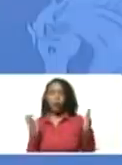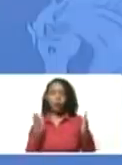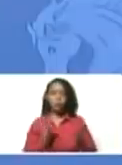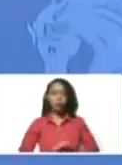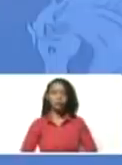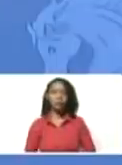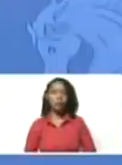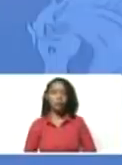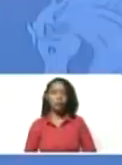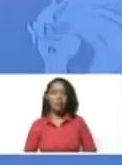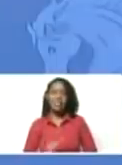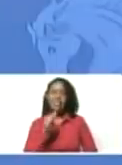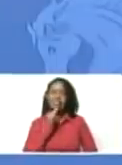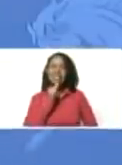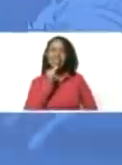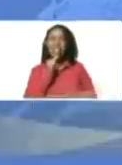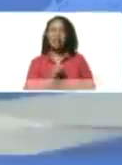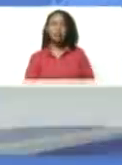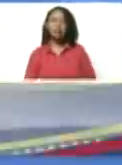de quienes